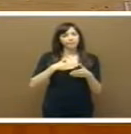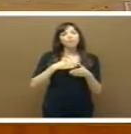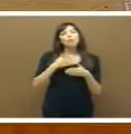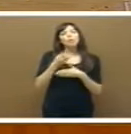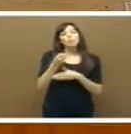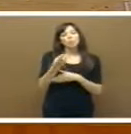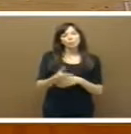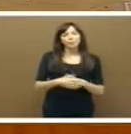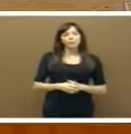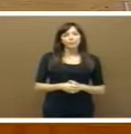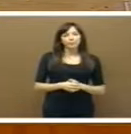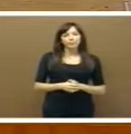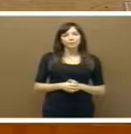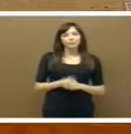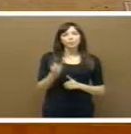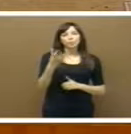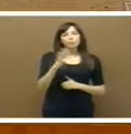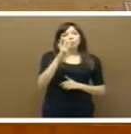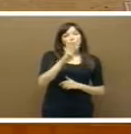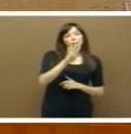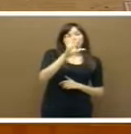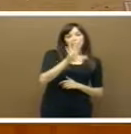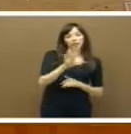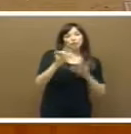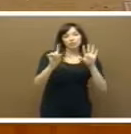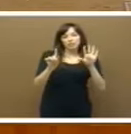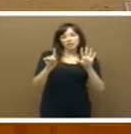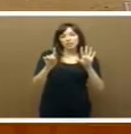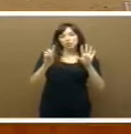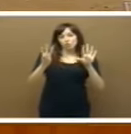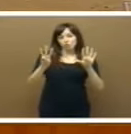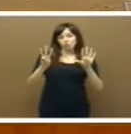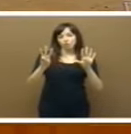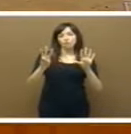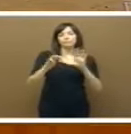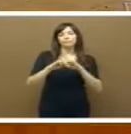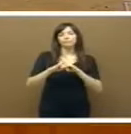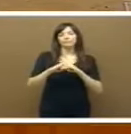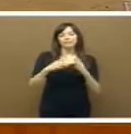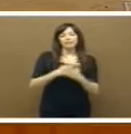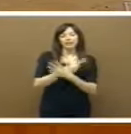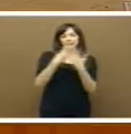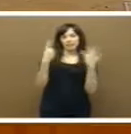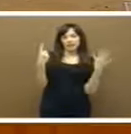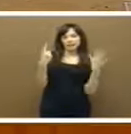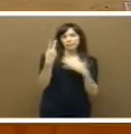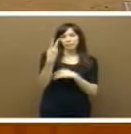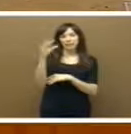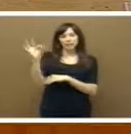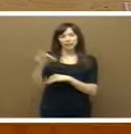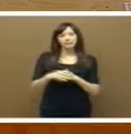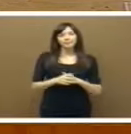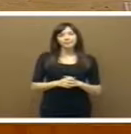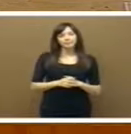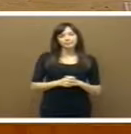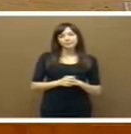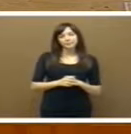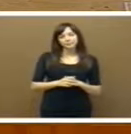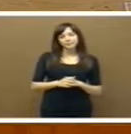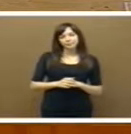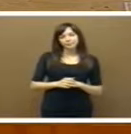siguientes: las números 4, 5, 6, 8, 16, 20,